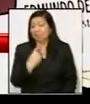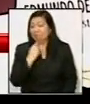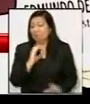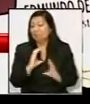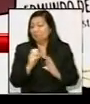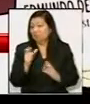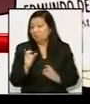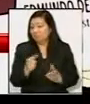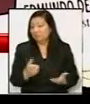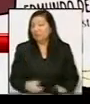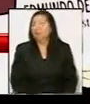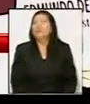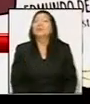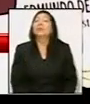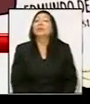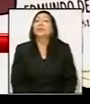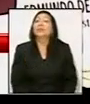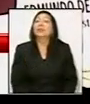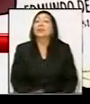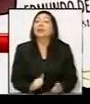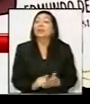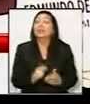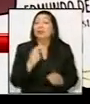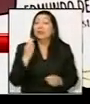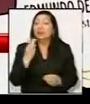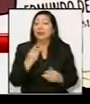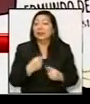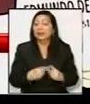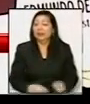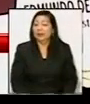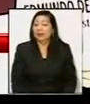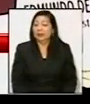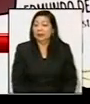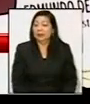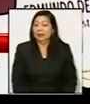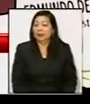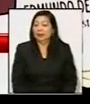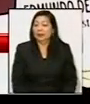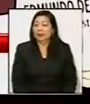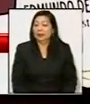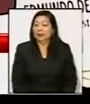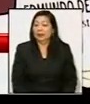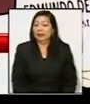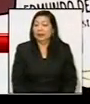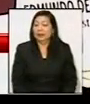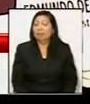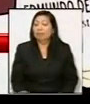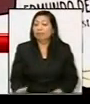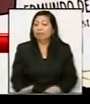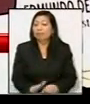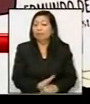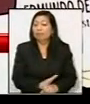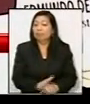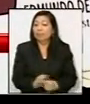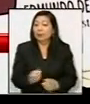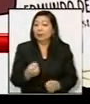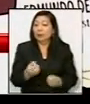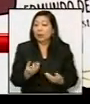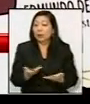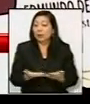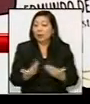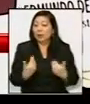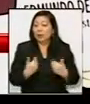congreso considera que ameritan ser abogados en la suprema como